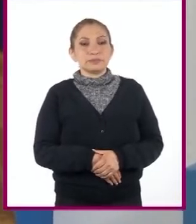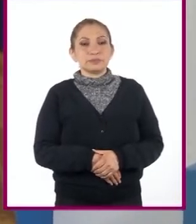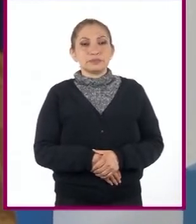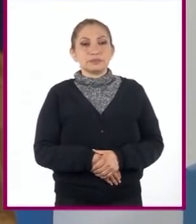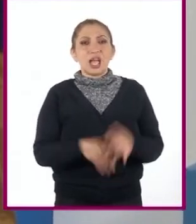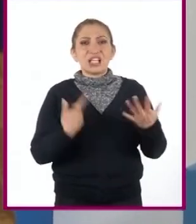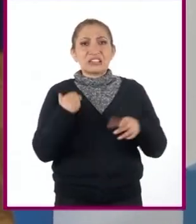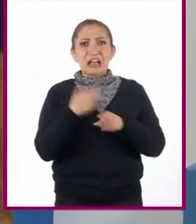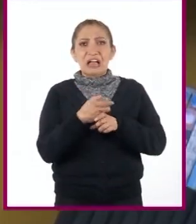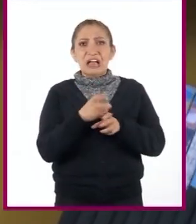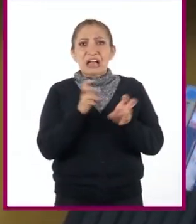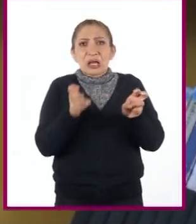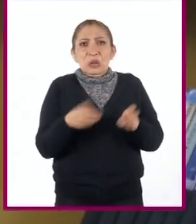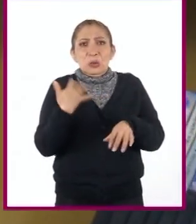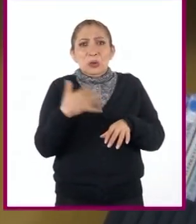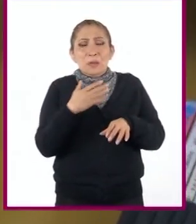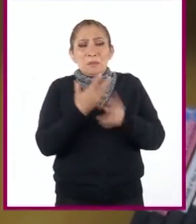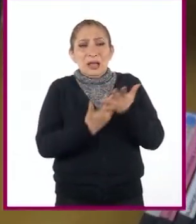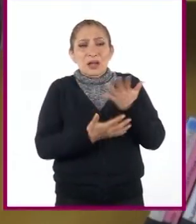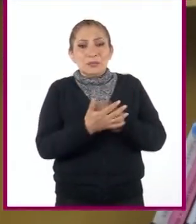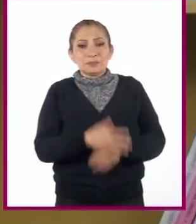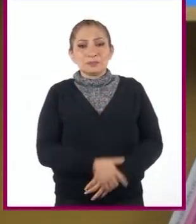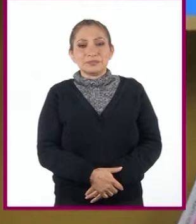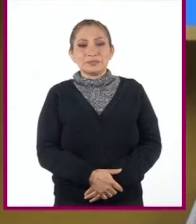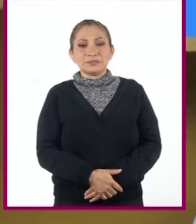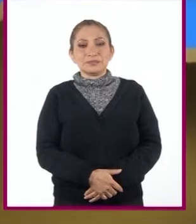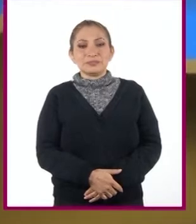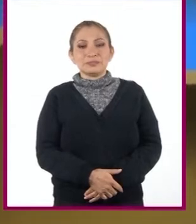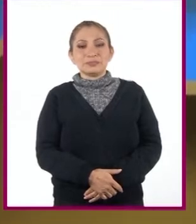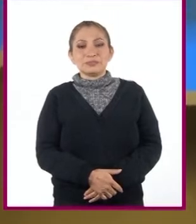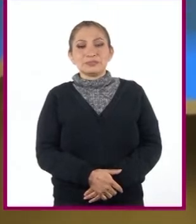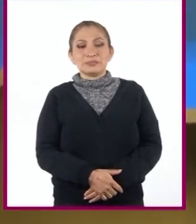Ya está, se me congeló bastante la mano.